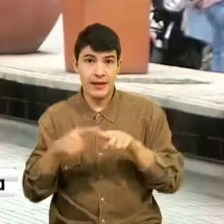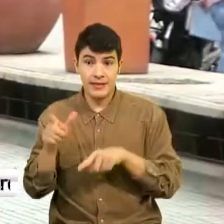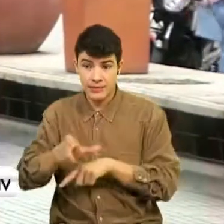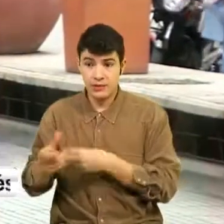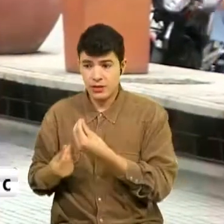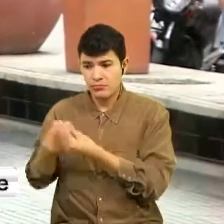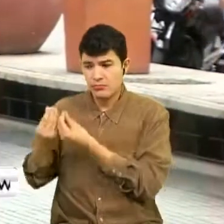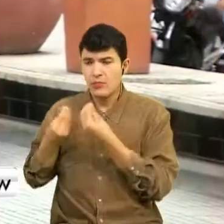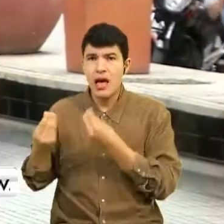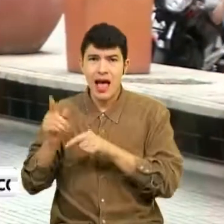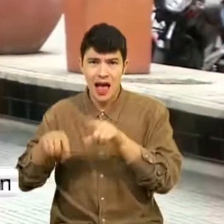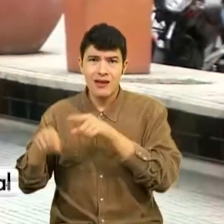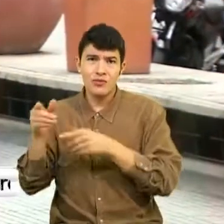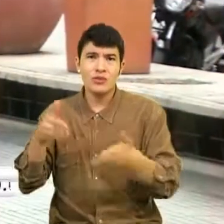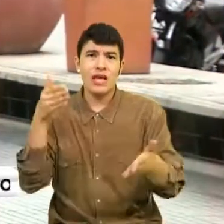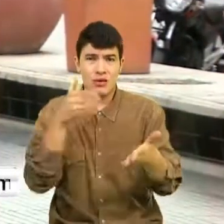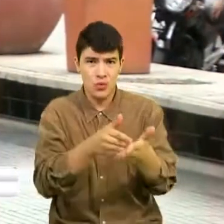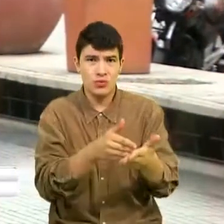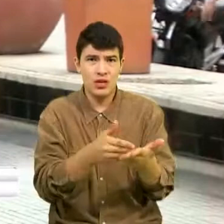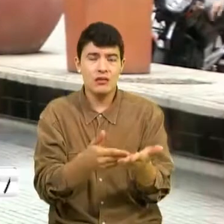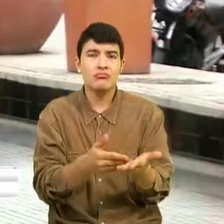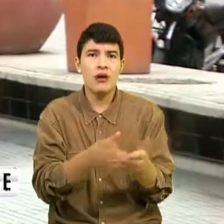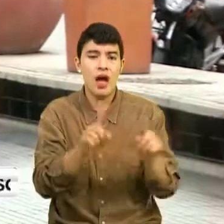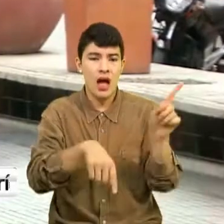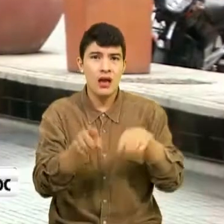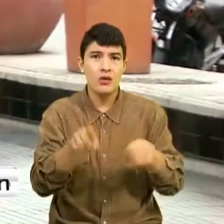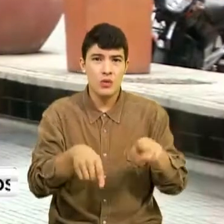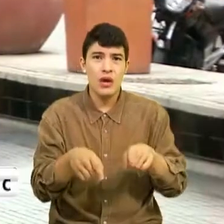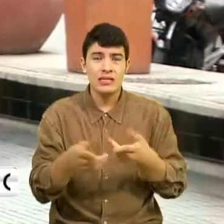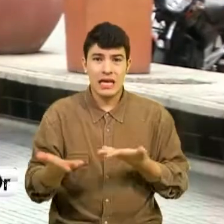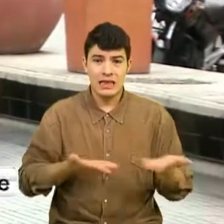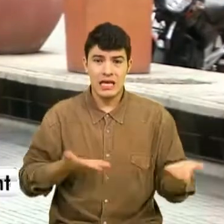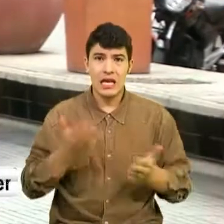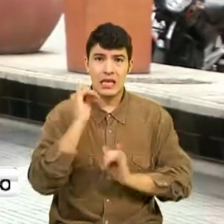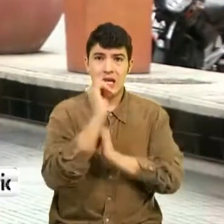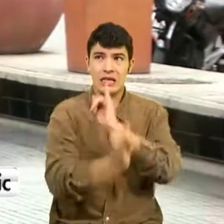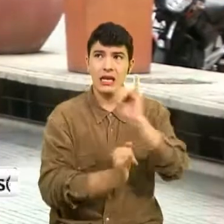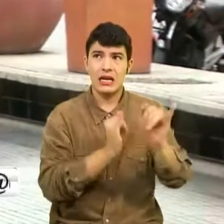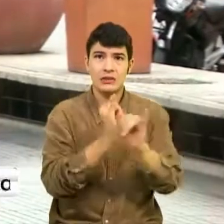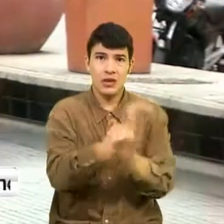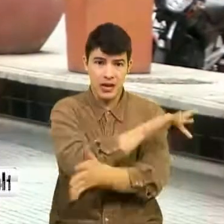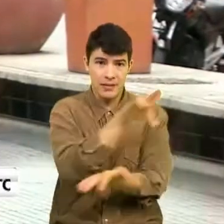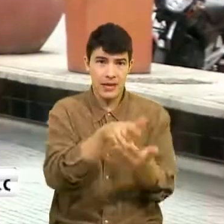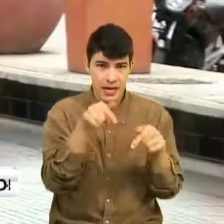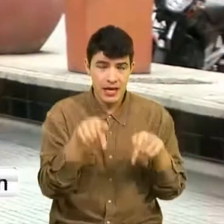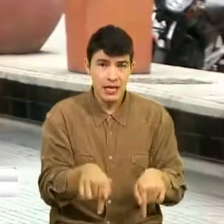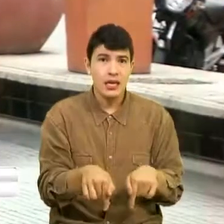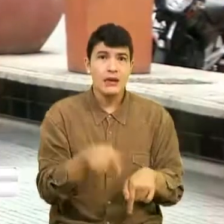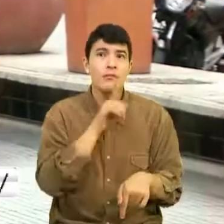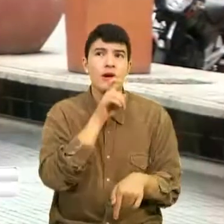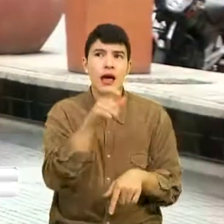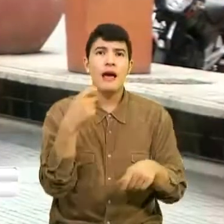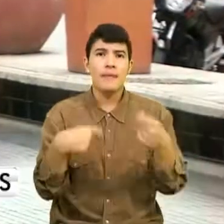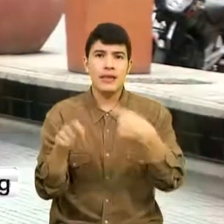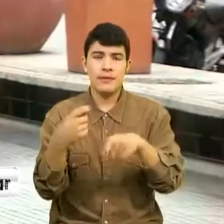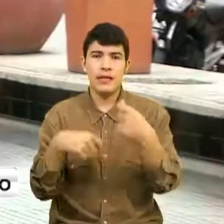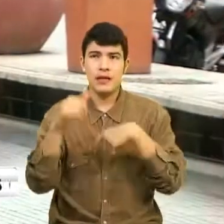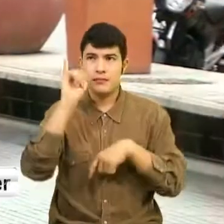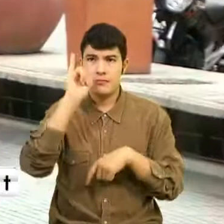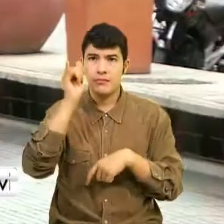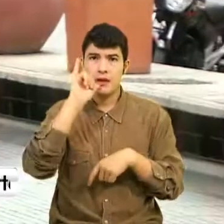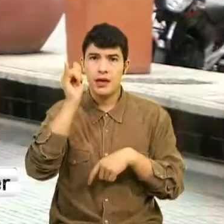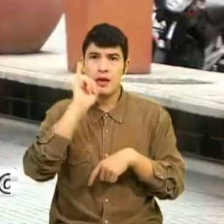pusieron en evidencia que tiendas internacionales radicados en la capital santandereana estarían vendiendo licor